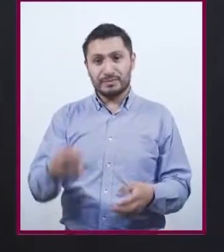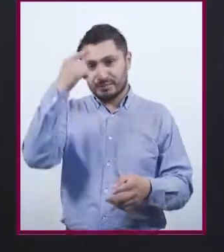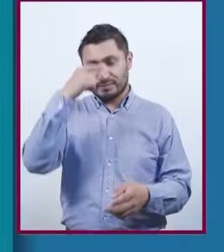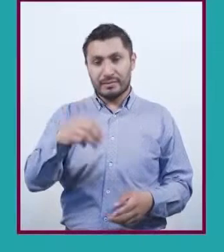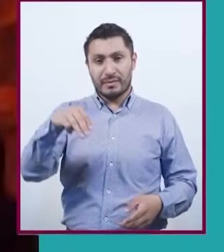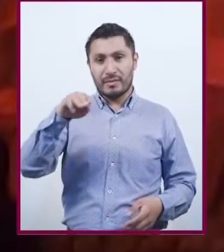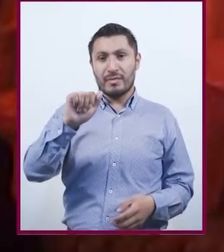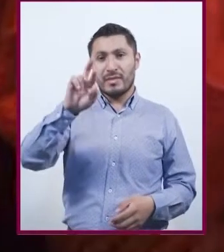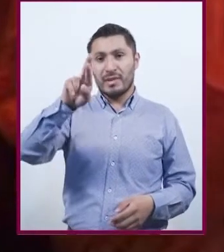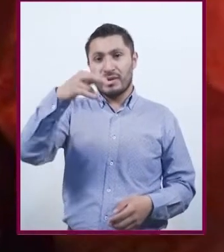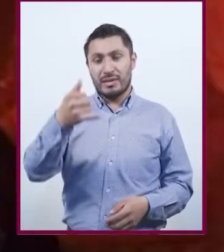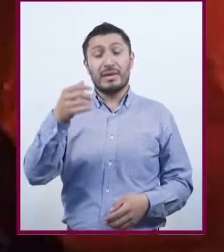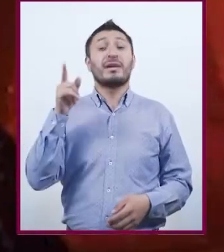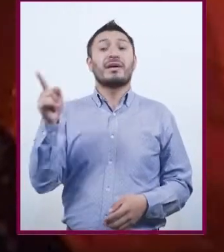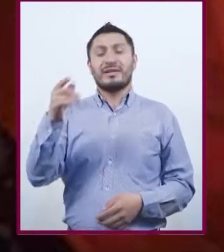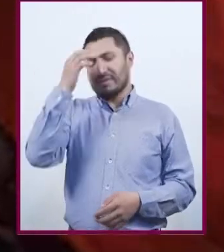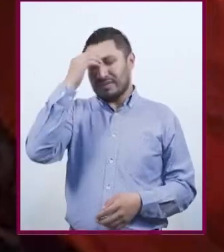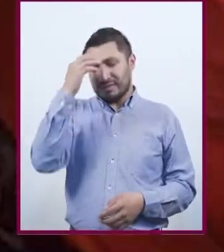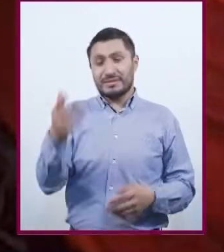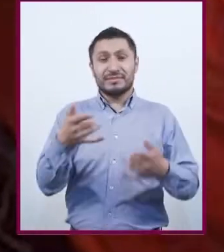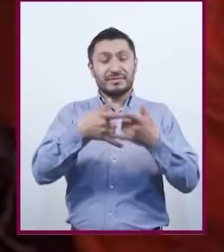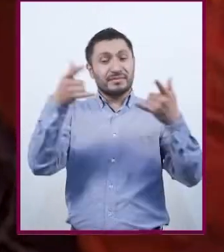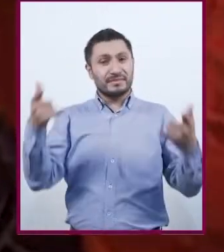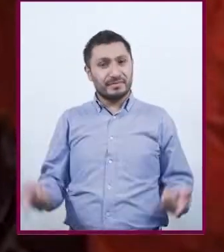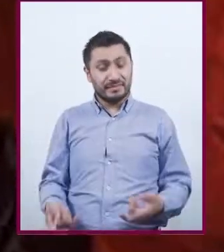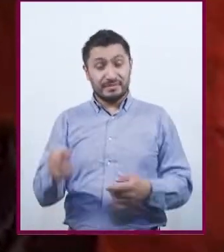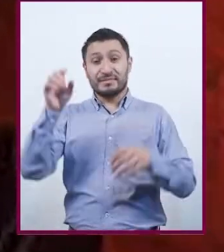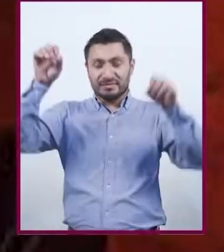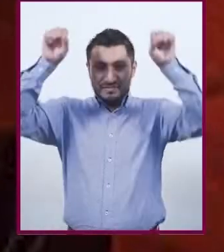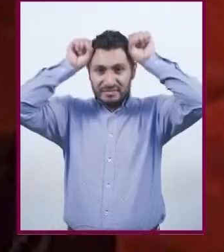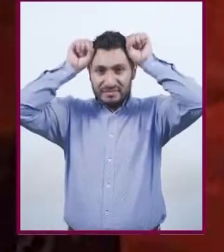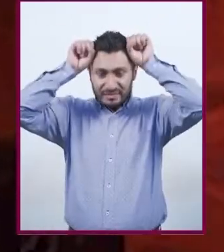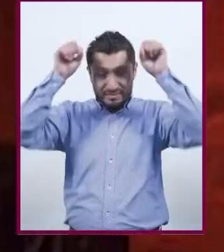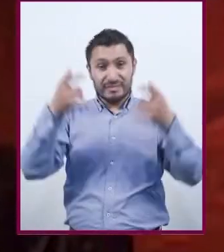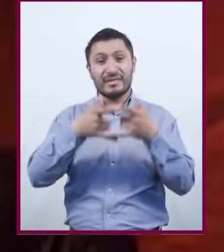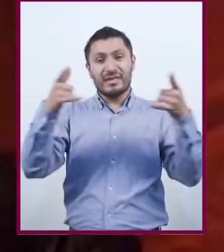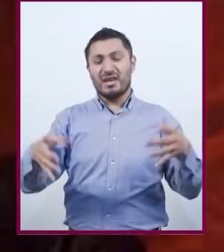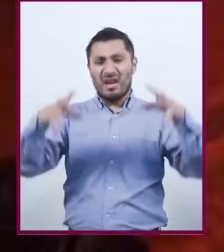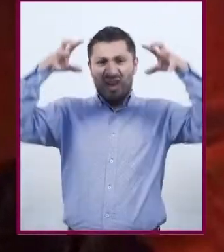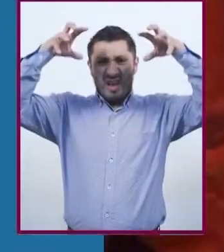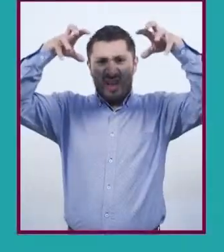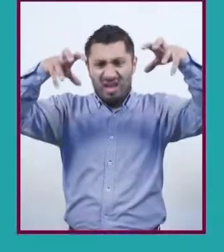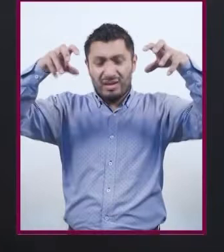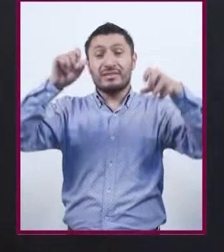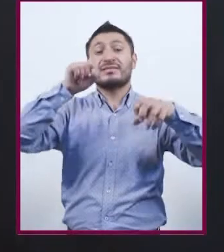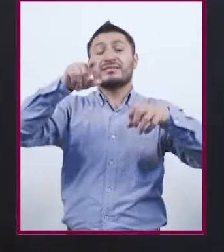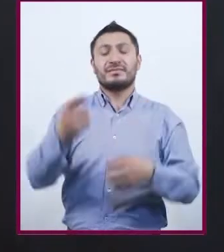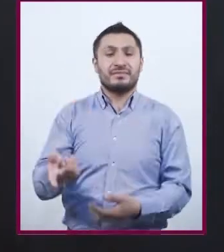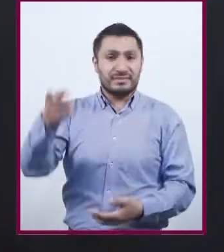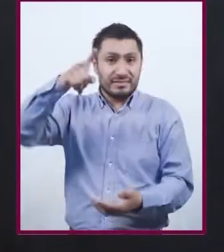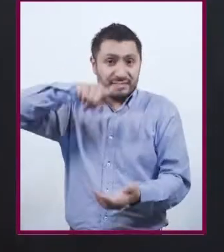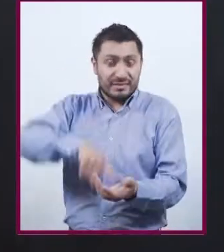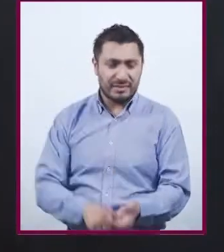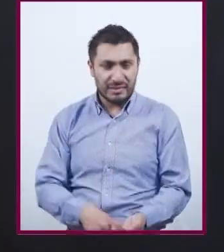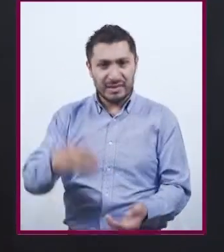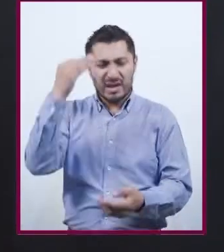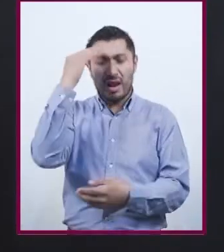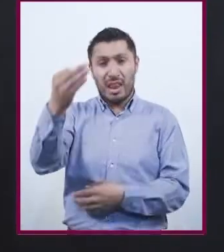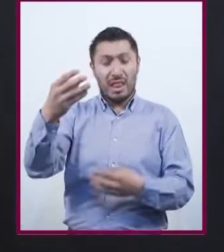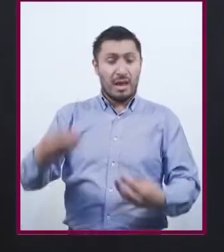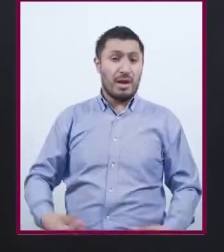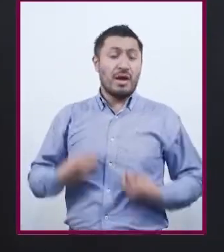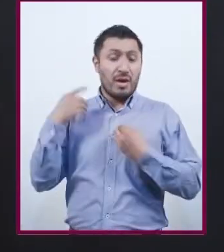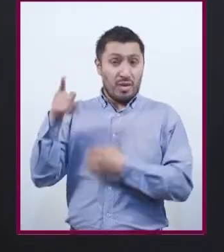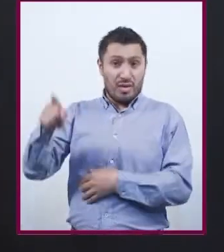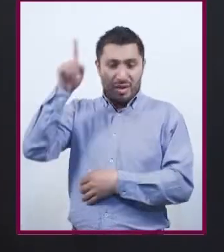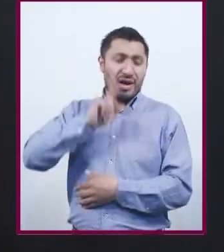programa dedicado a Mary Shelley y su conocidísima novela, que además de la historia de un monstruo, nos habla en el fondo de la